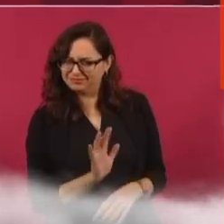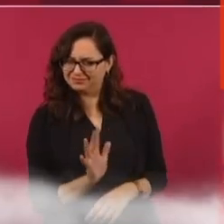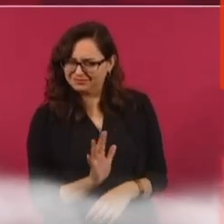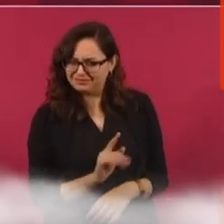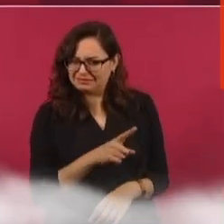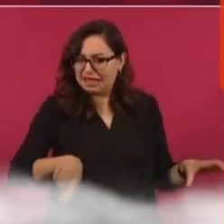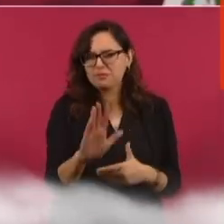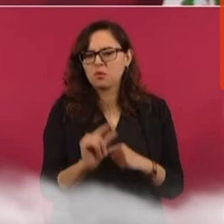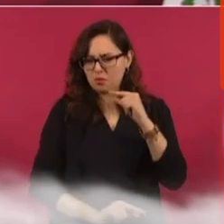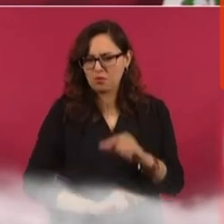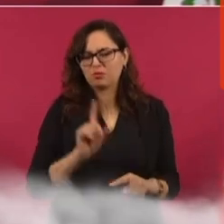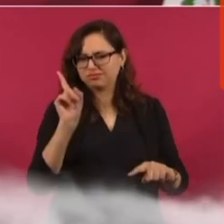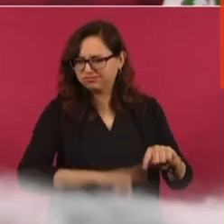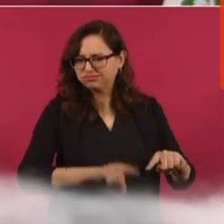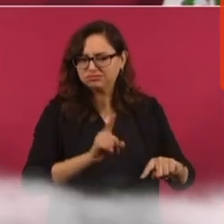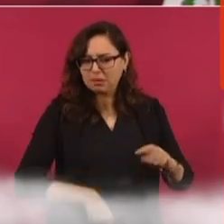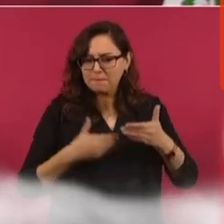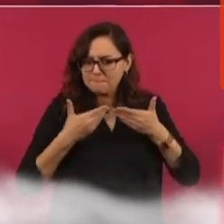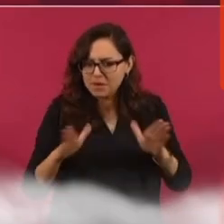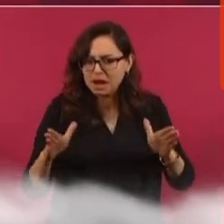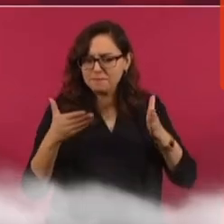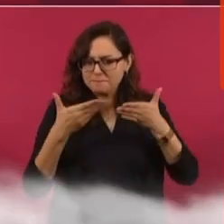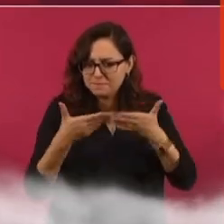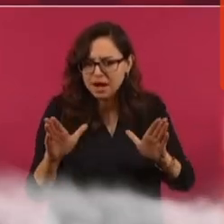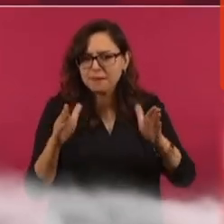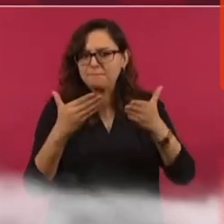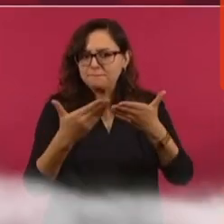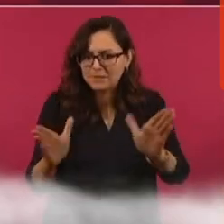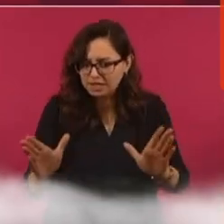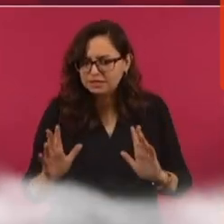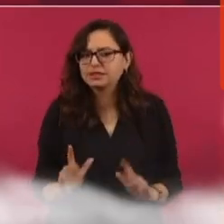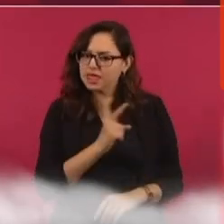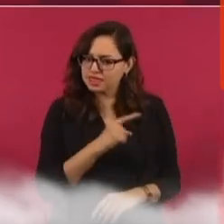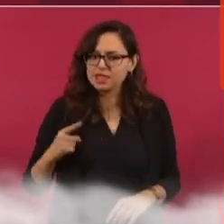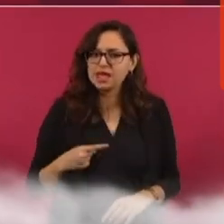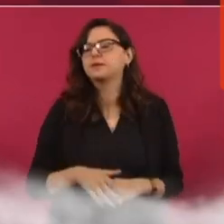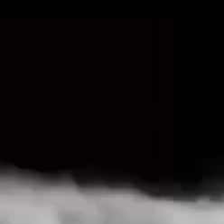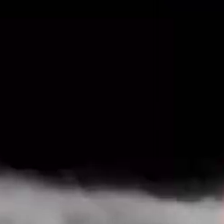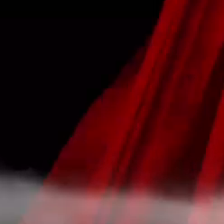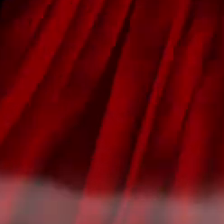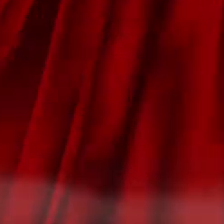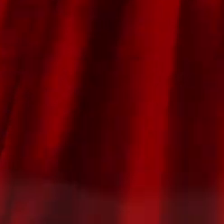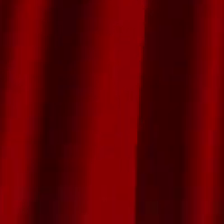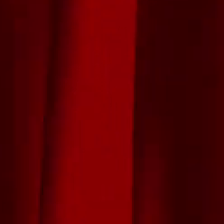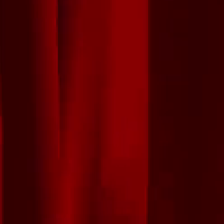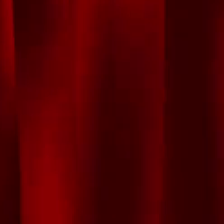que ser cada vez más pública. Y lo mismo sobre el comportamiento de jueces. Antes no se sabía nada.